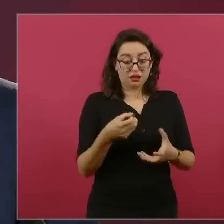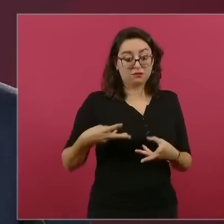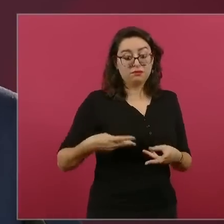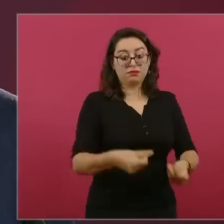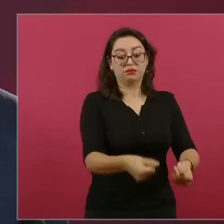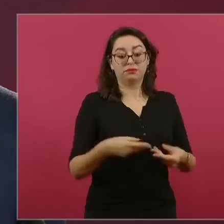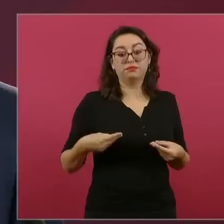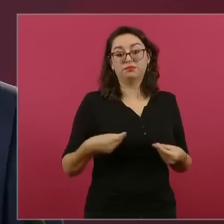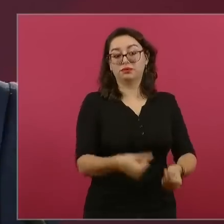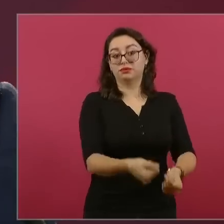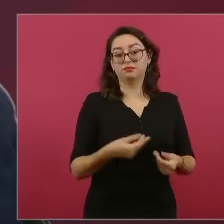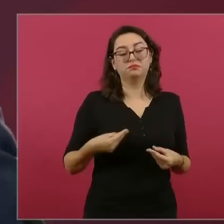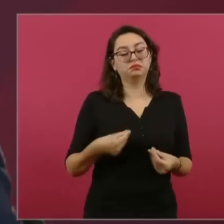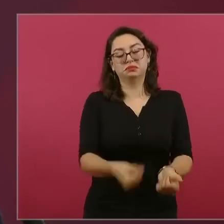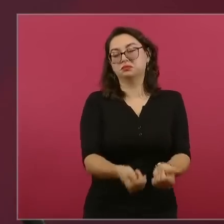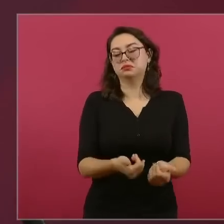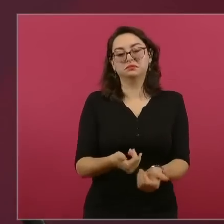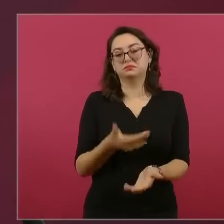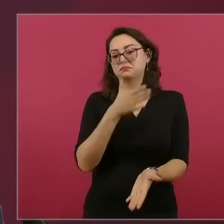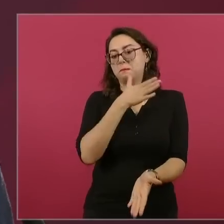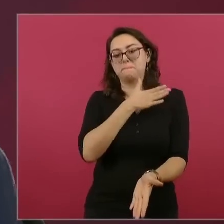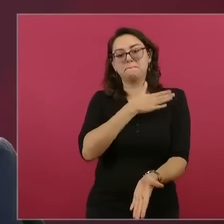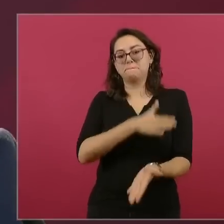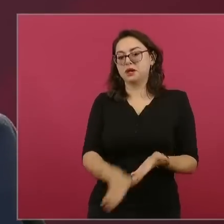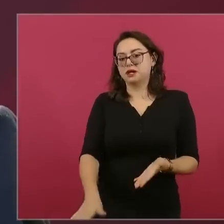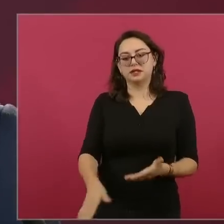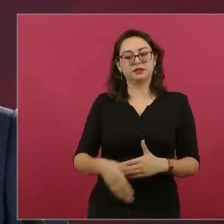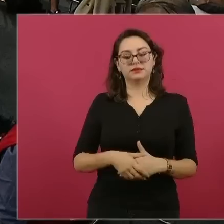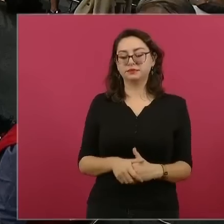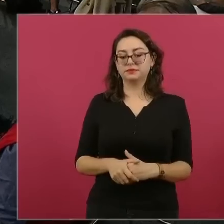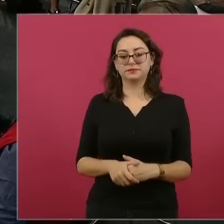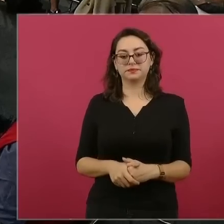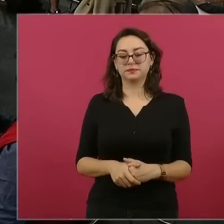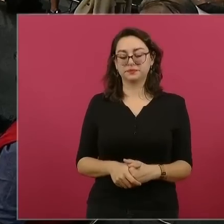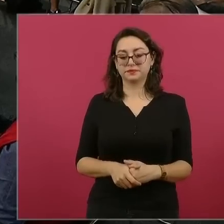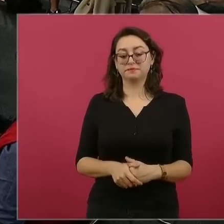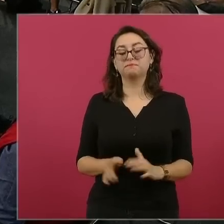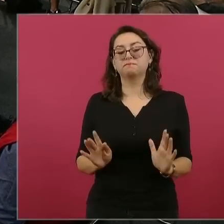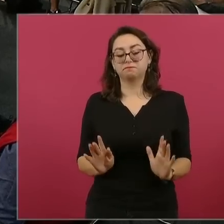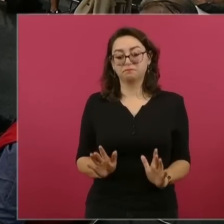Yo creo que con esto ya avanzamos mucho, ya hay todavía